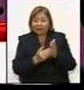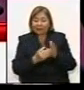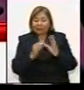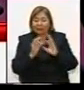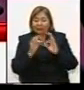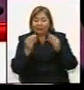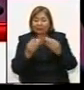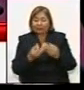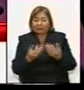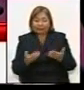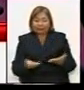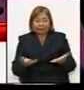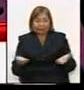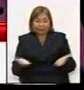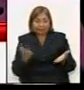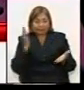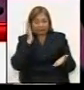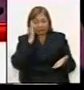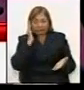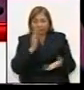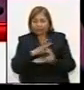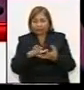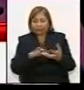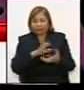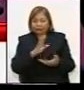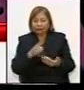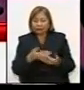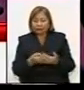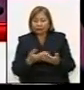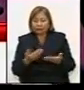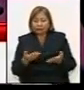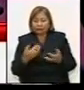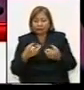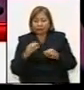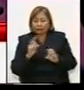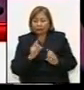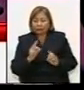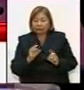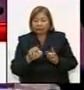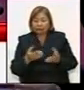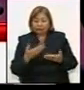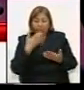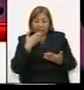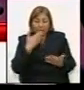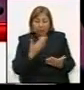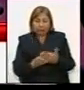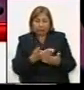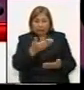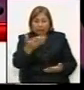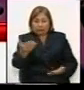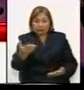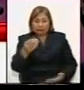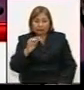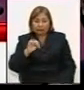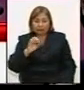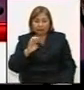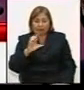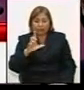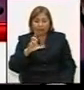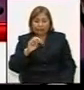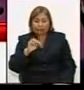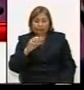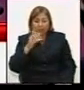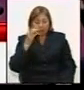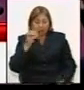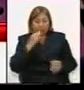familia también, señora. Aquí se ha mezclado todo. Y tenemos que advertir de esto a la población. Yo le agradezco al doctor Meléndez porque ha hablado